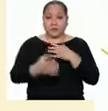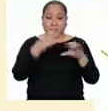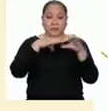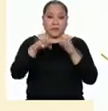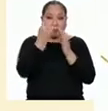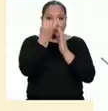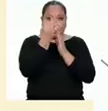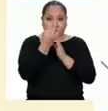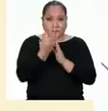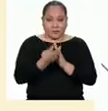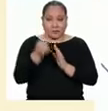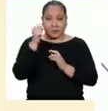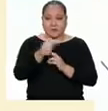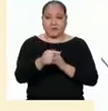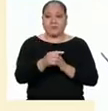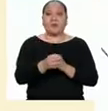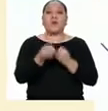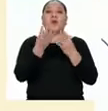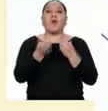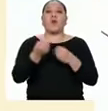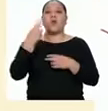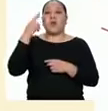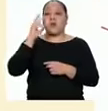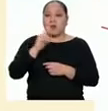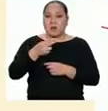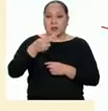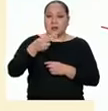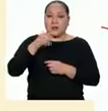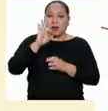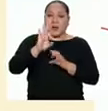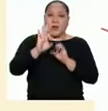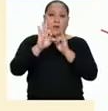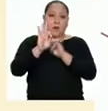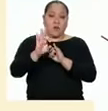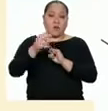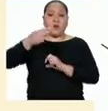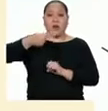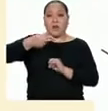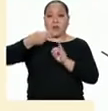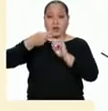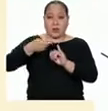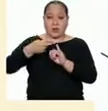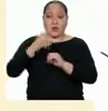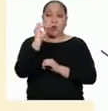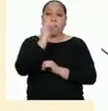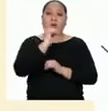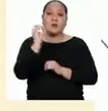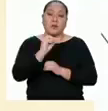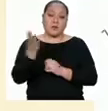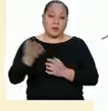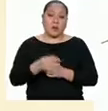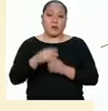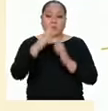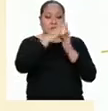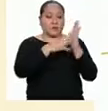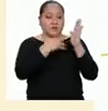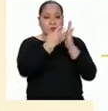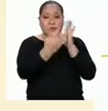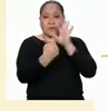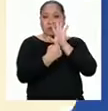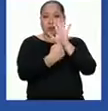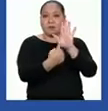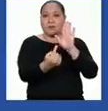el conteo, el cálculo de las frecuencias absolutas, relativas y porcentuales, el cuadro nos